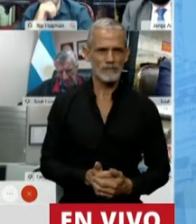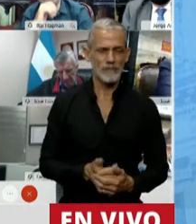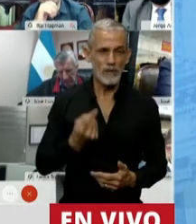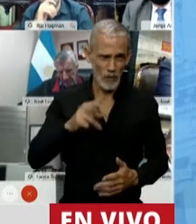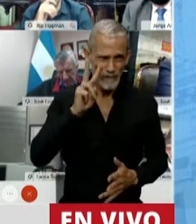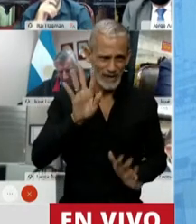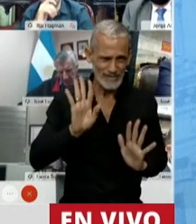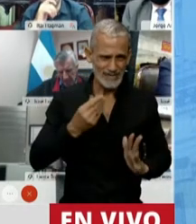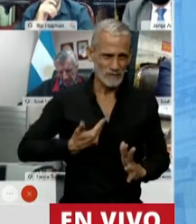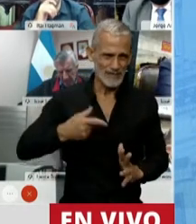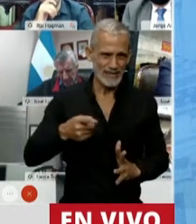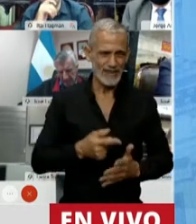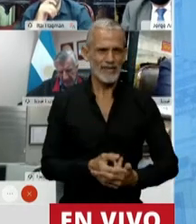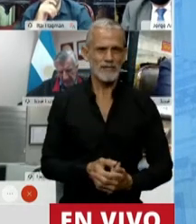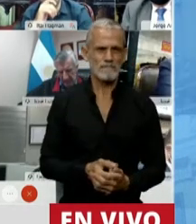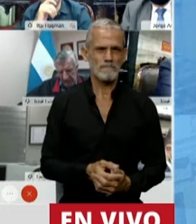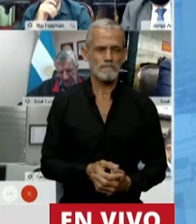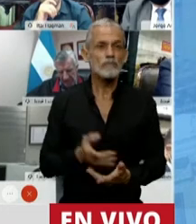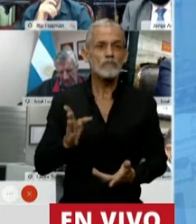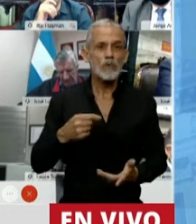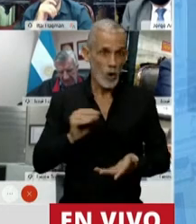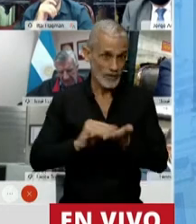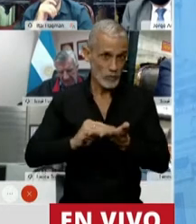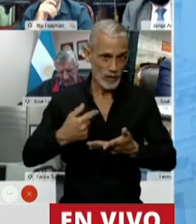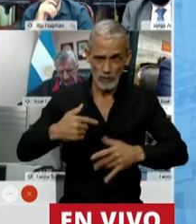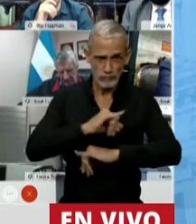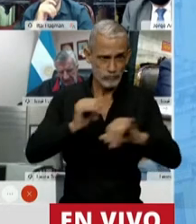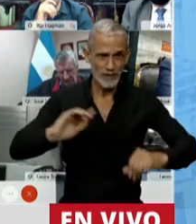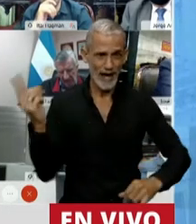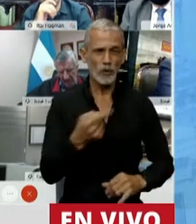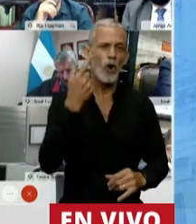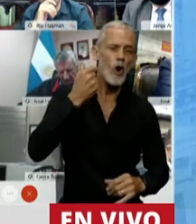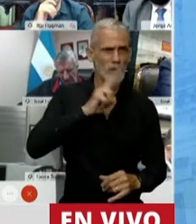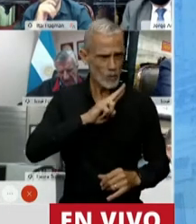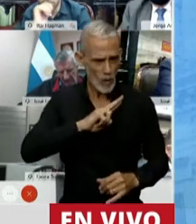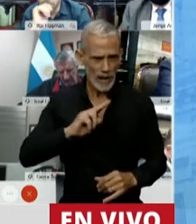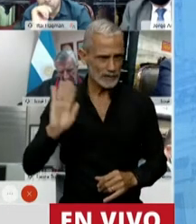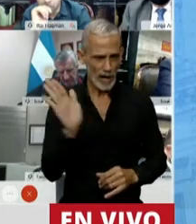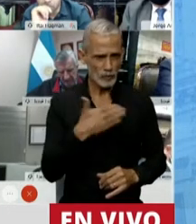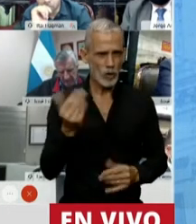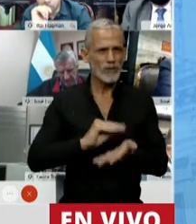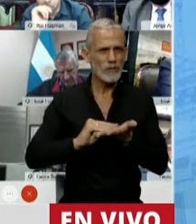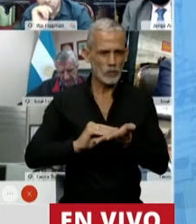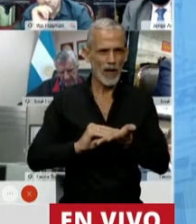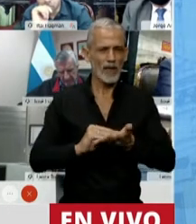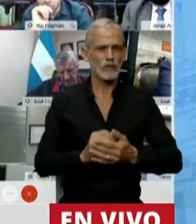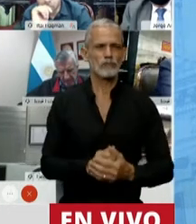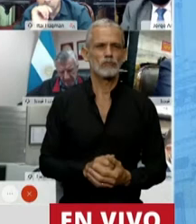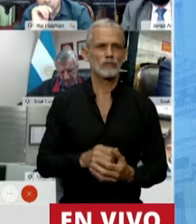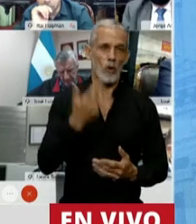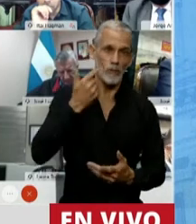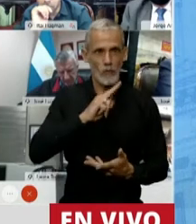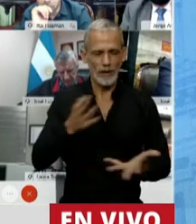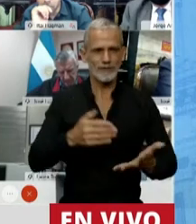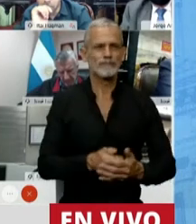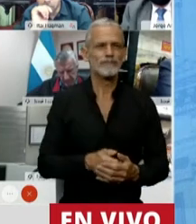usted, señor presidente, y a los señores diputados, a las señoras y señores diputados, diputadas, yo